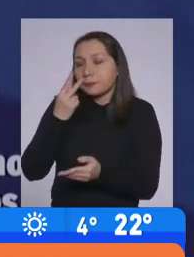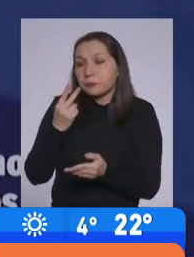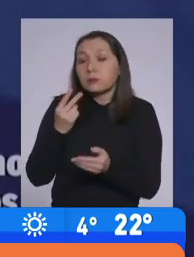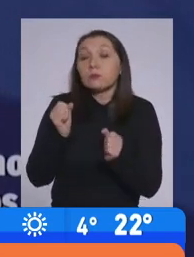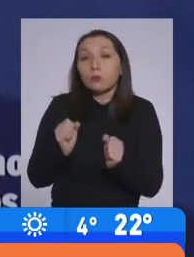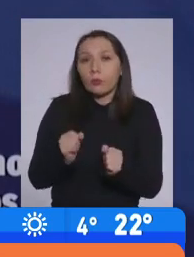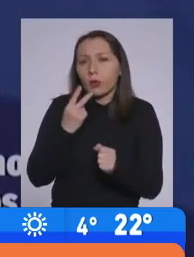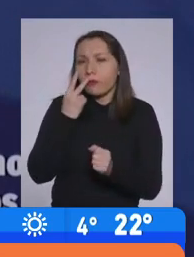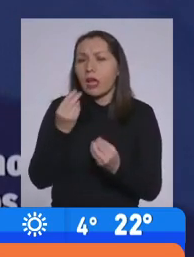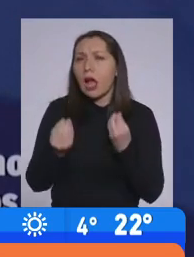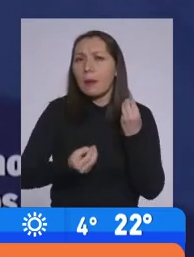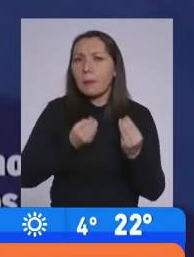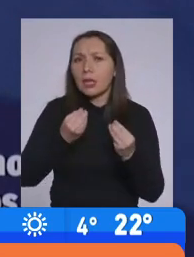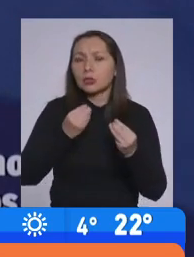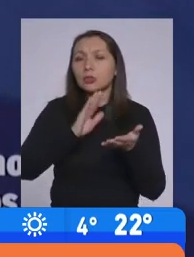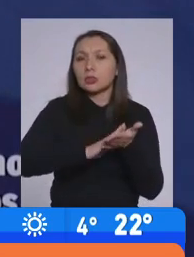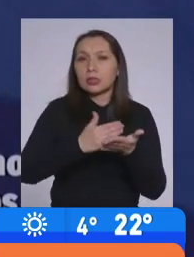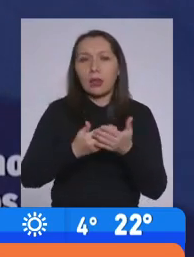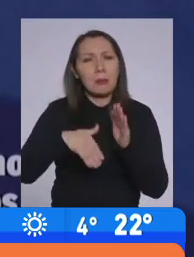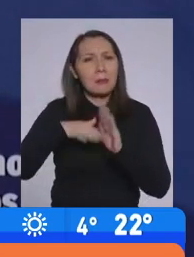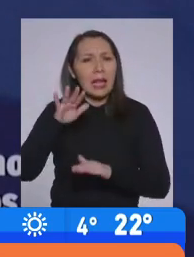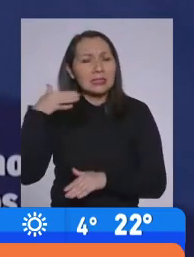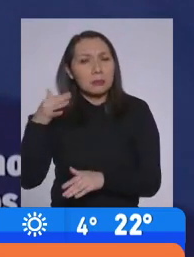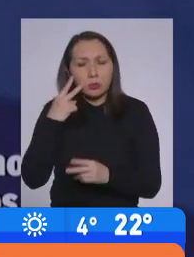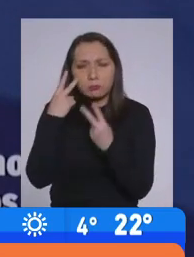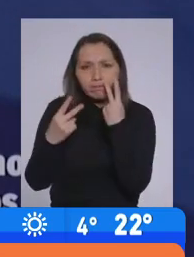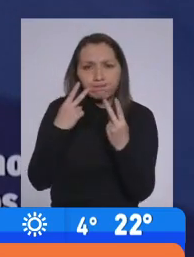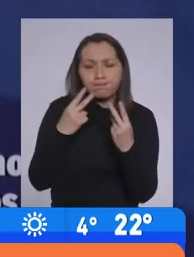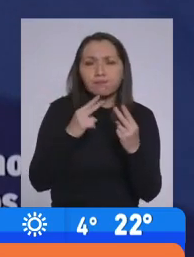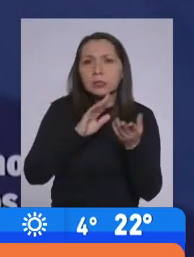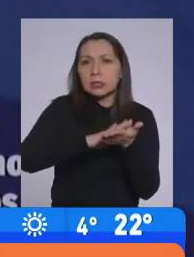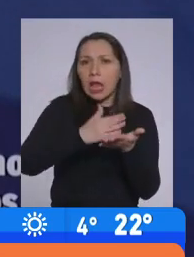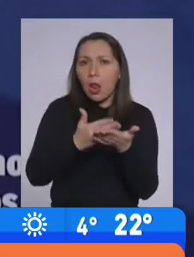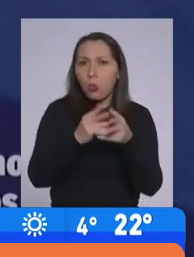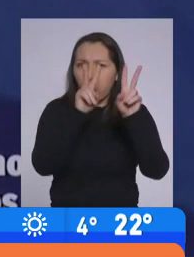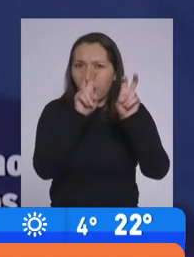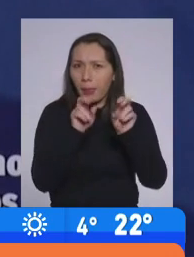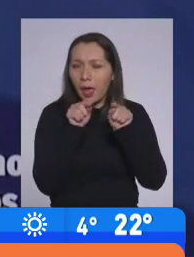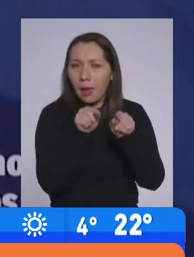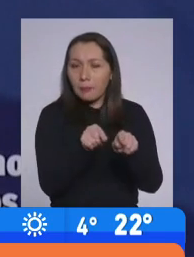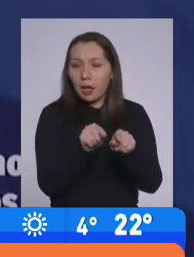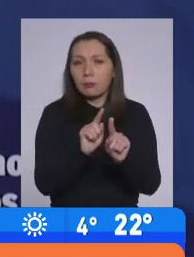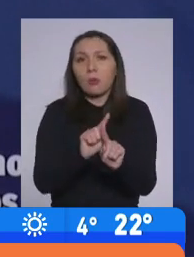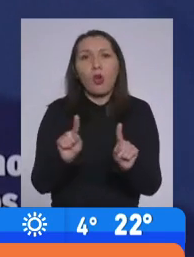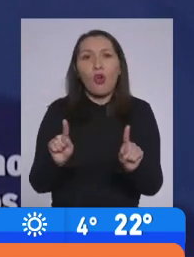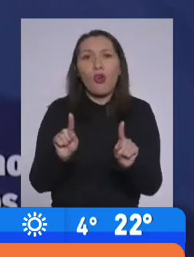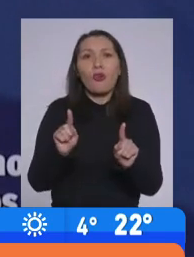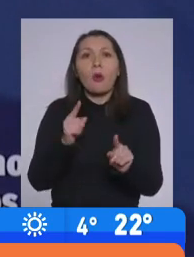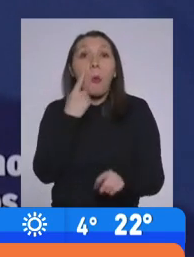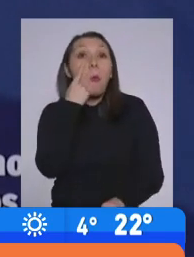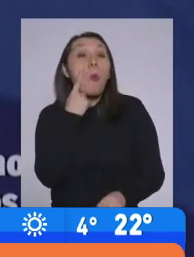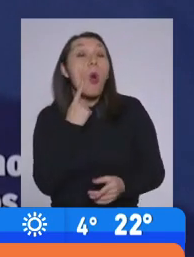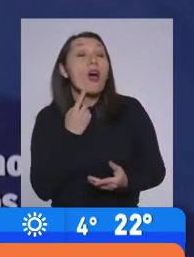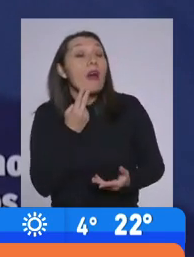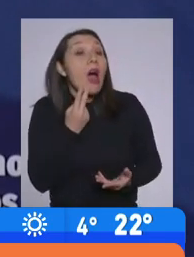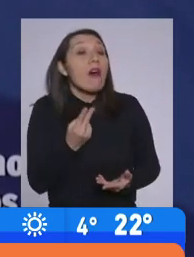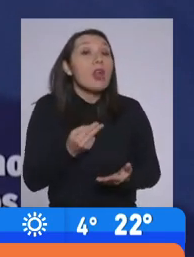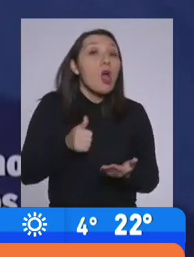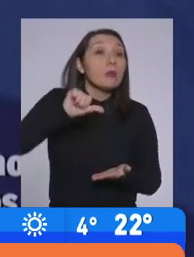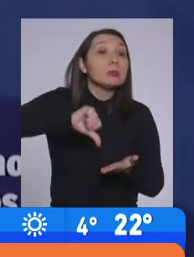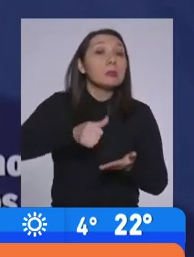las variables sanitarias fundamentalmente la para las variables sanitarias no es un experimento